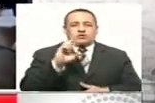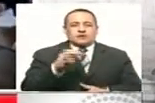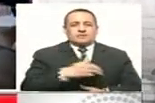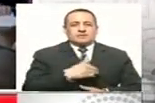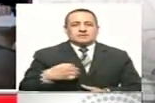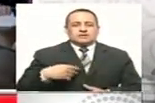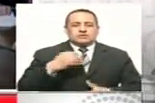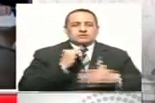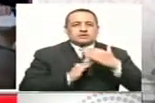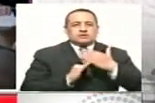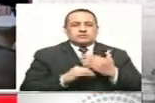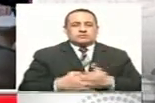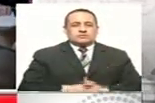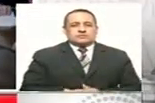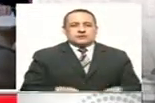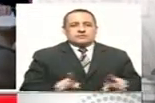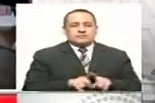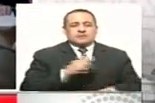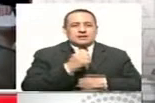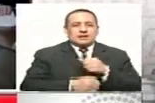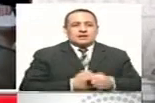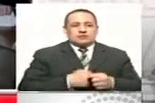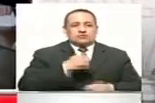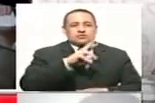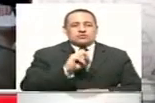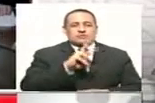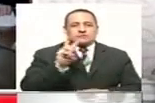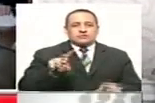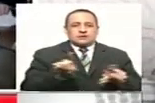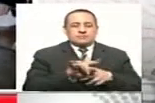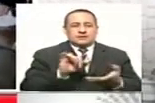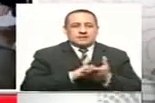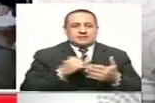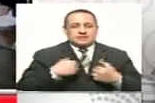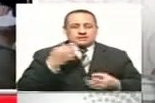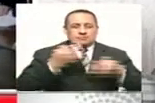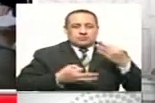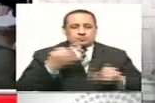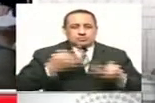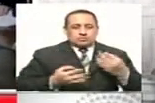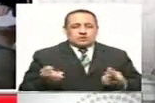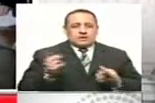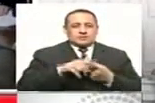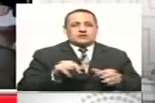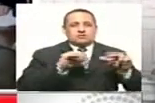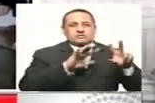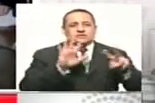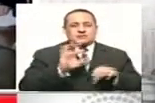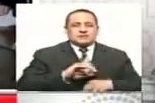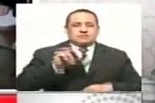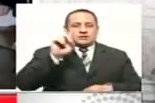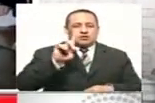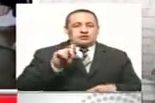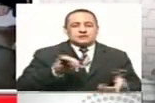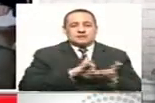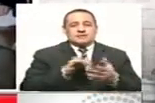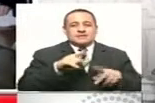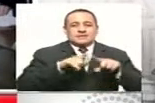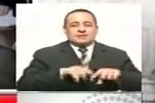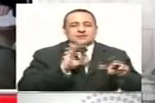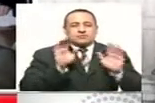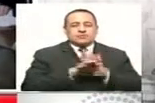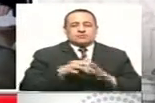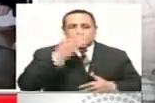Interior. Para el 2022 los presupuestos están asignados, están contemplados hasta 87 millones. Todo va a depender